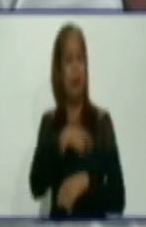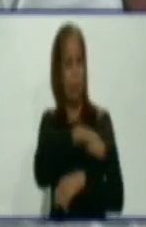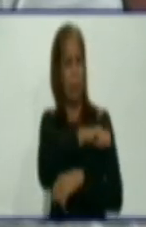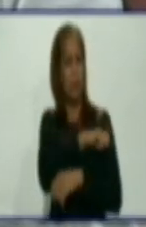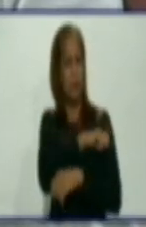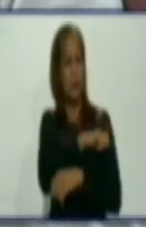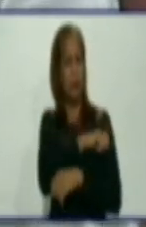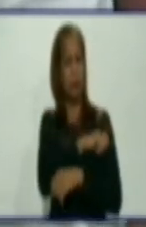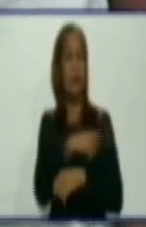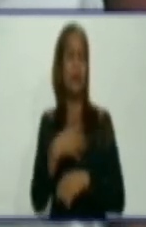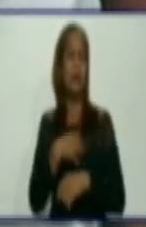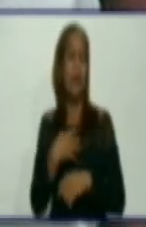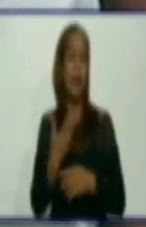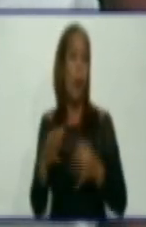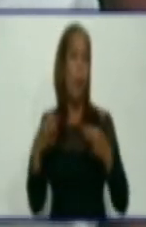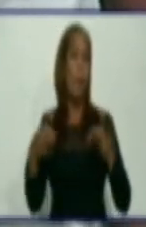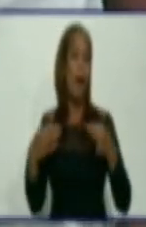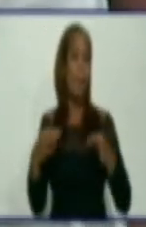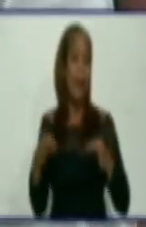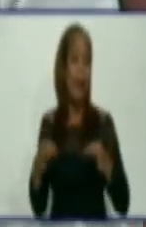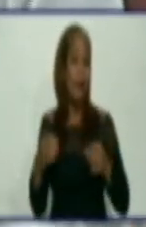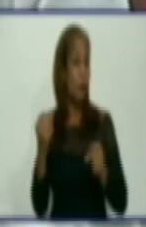papel fundamental. Pero hay otro